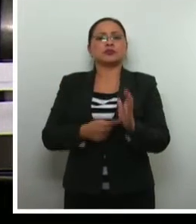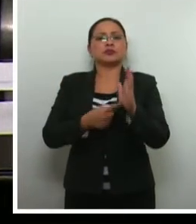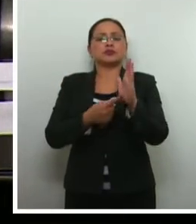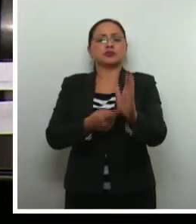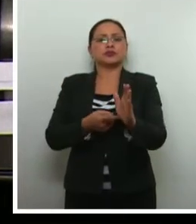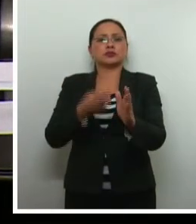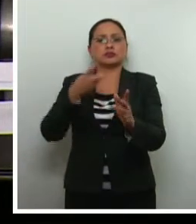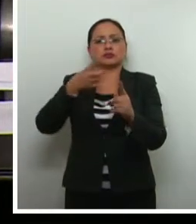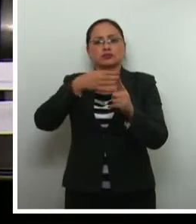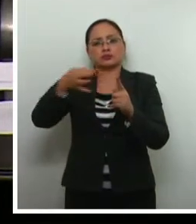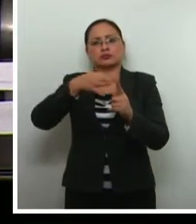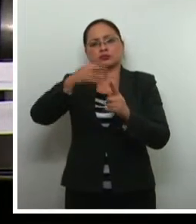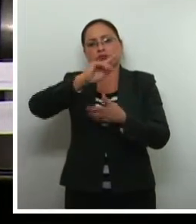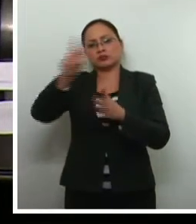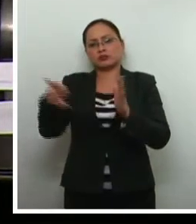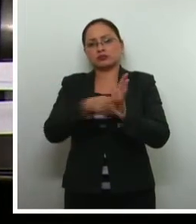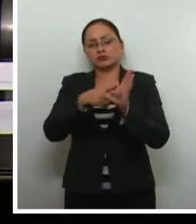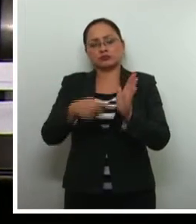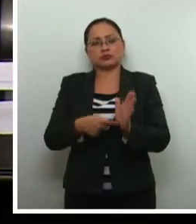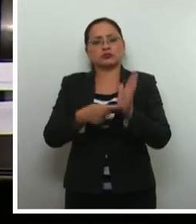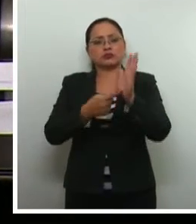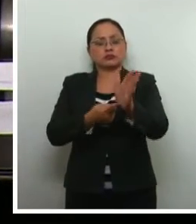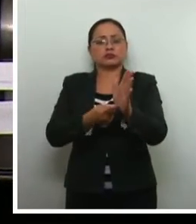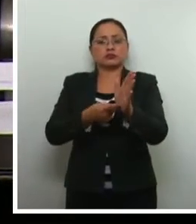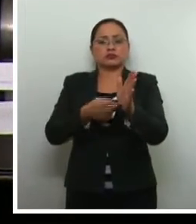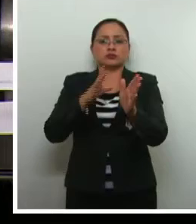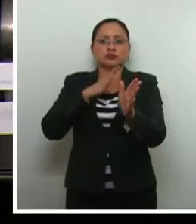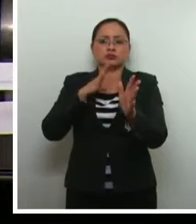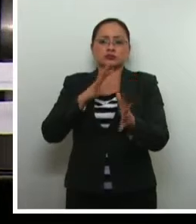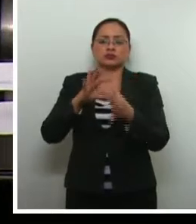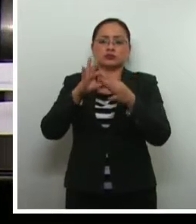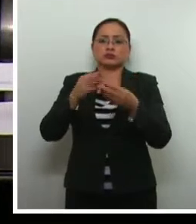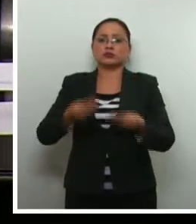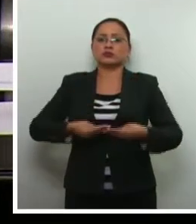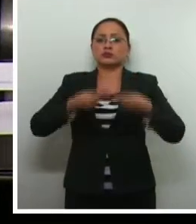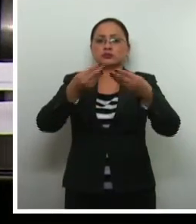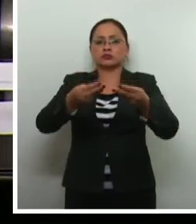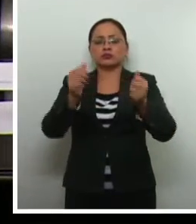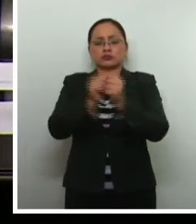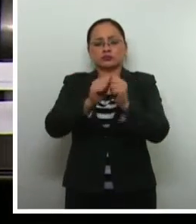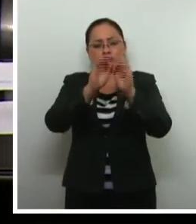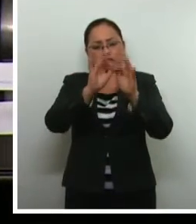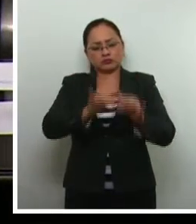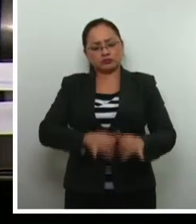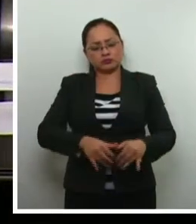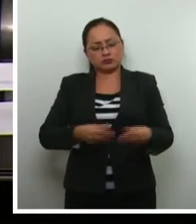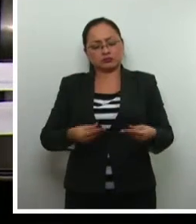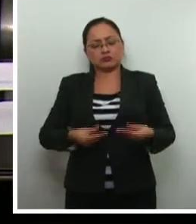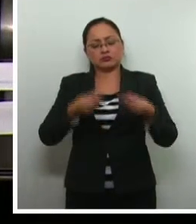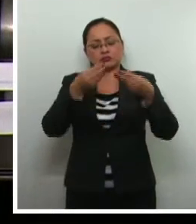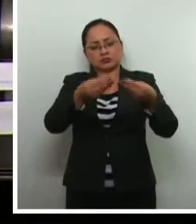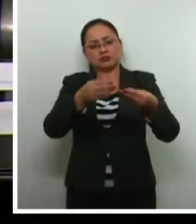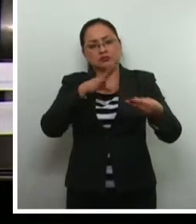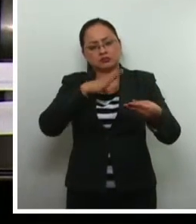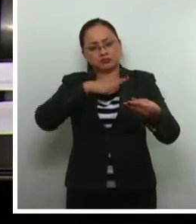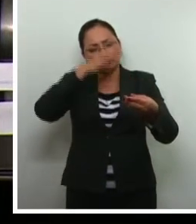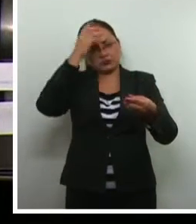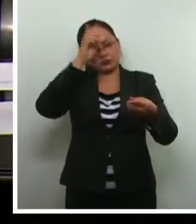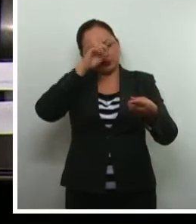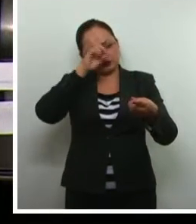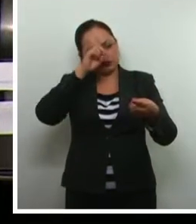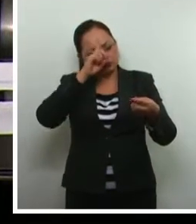las reservas de la comisión, se entregó el documento con toda puntualidad e hice observaciones